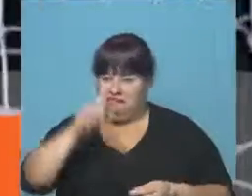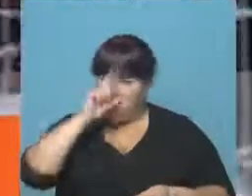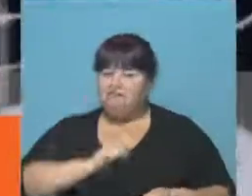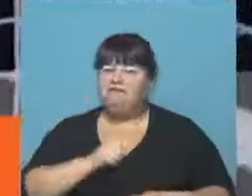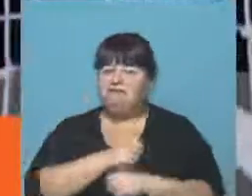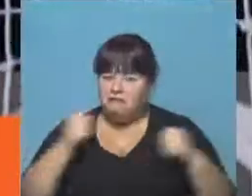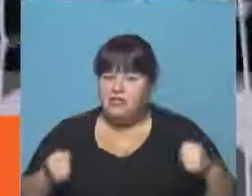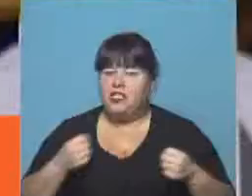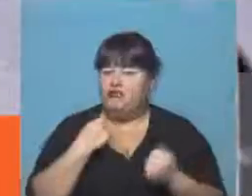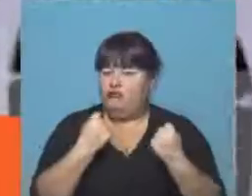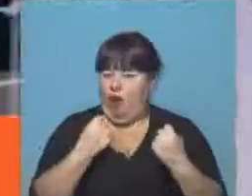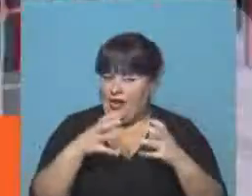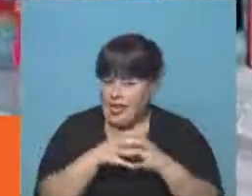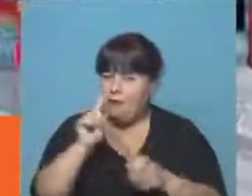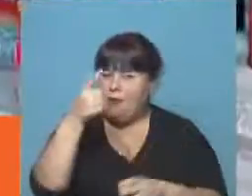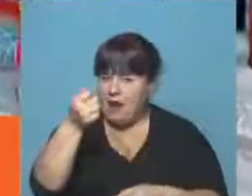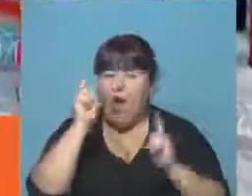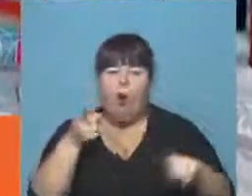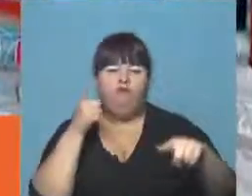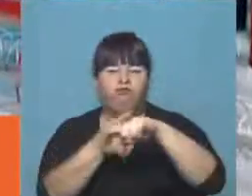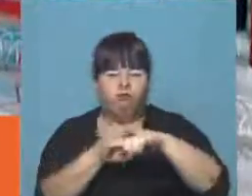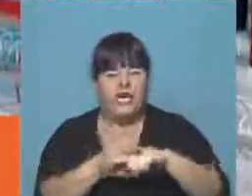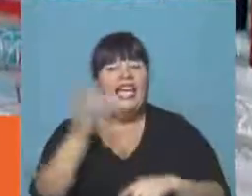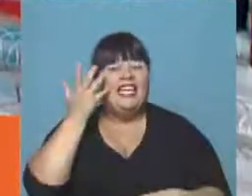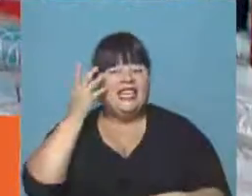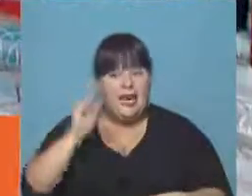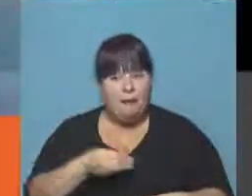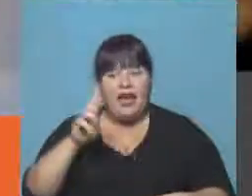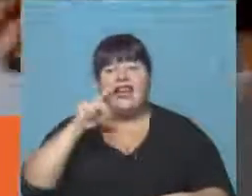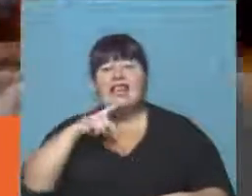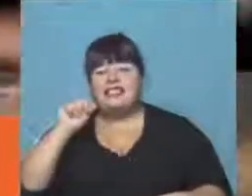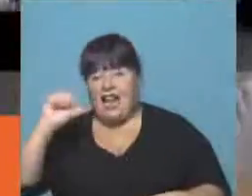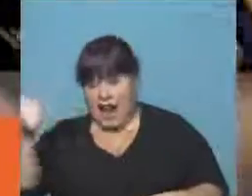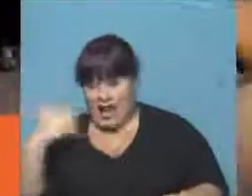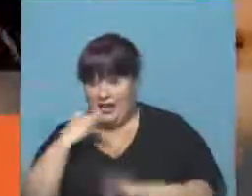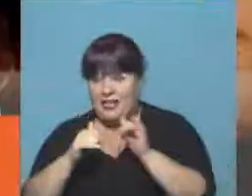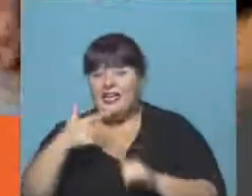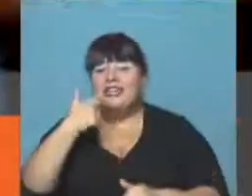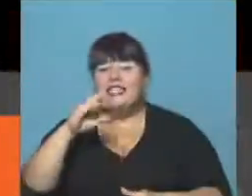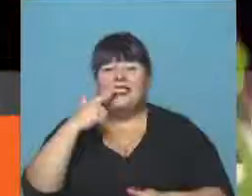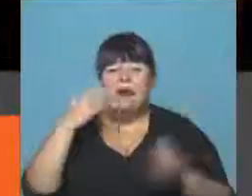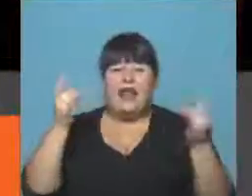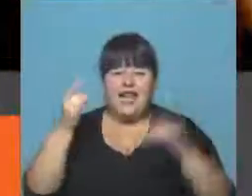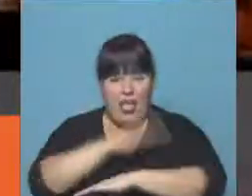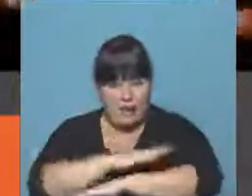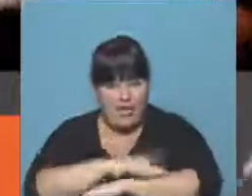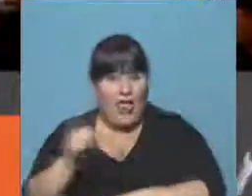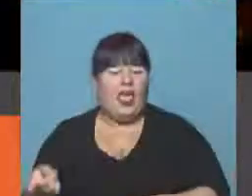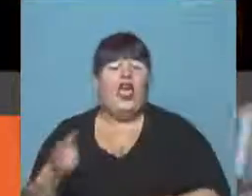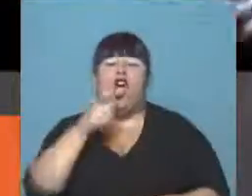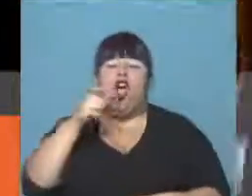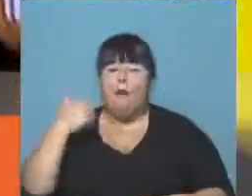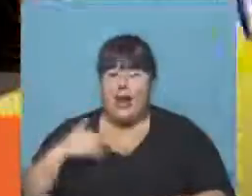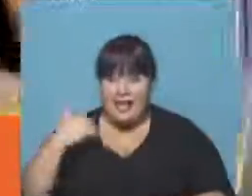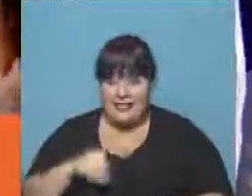a los poderosos de primera división. Tigre que cae con Riestra, lo decíamos recién, Sacachispas con Arsenal de Sarandí. La Copa